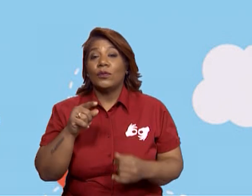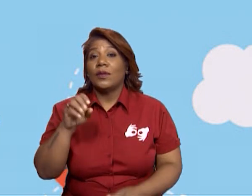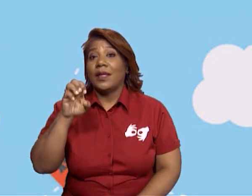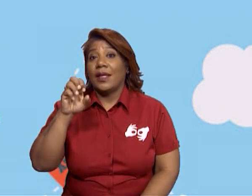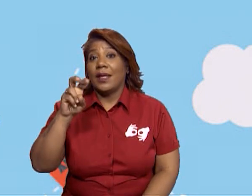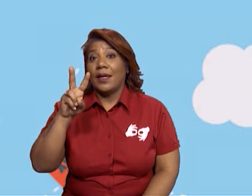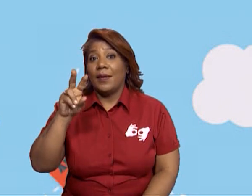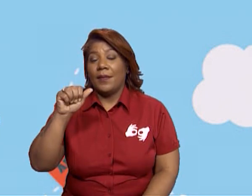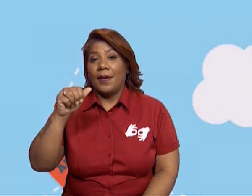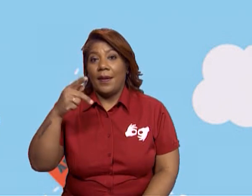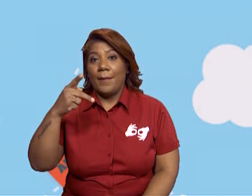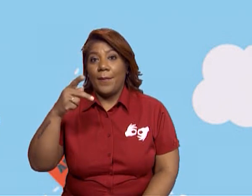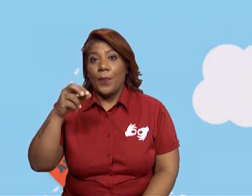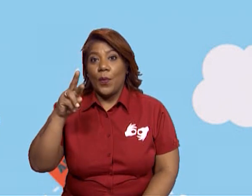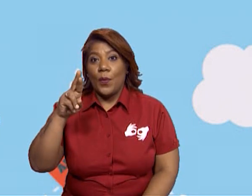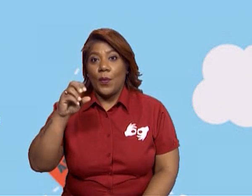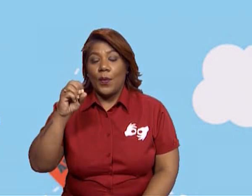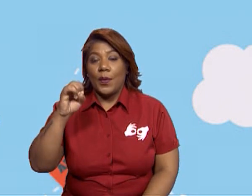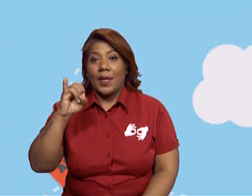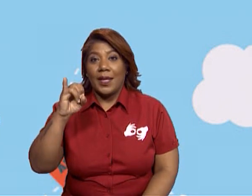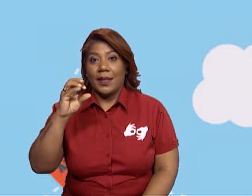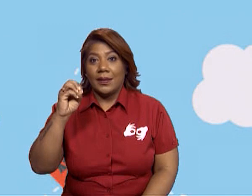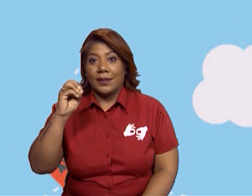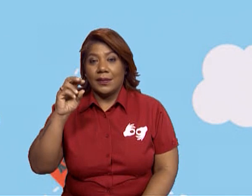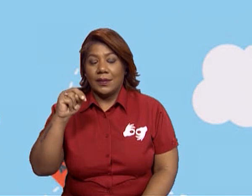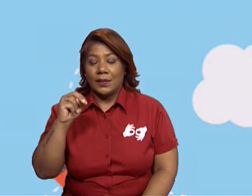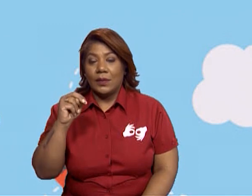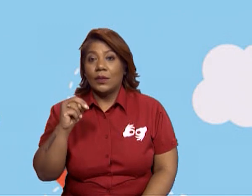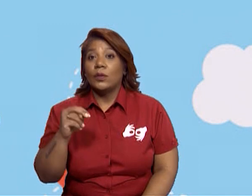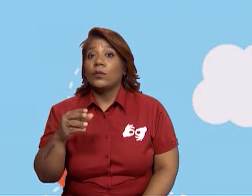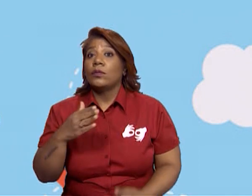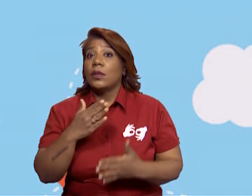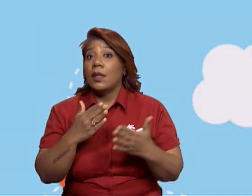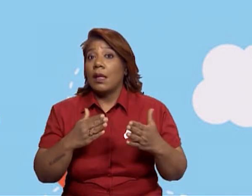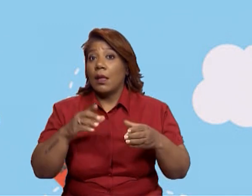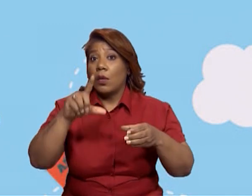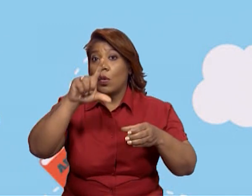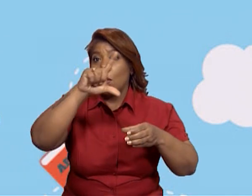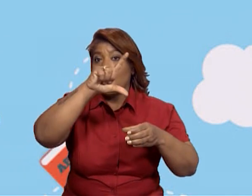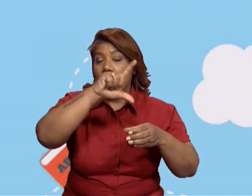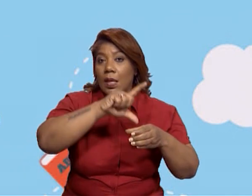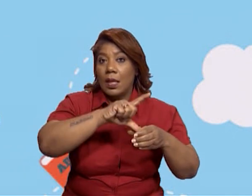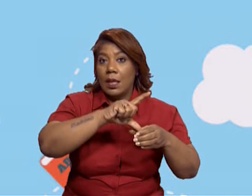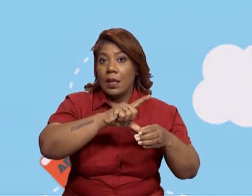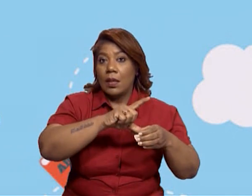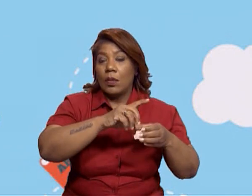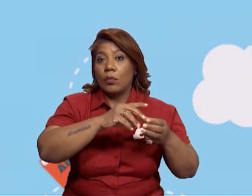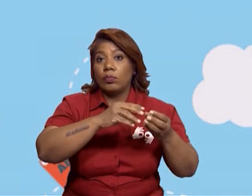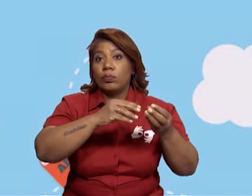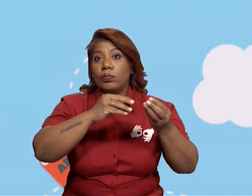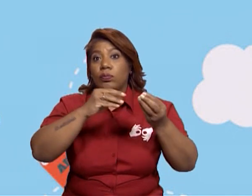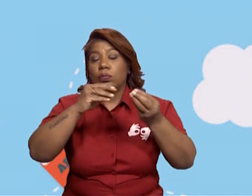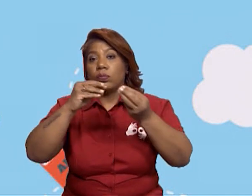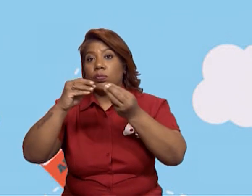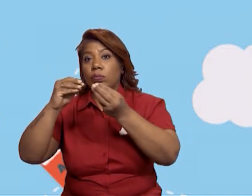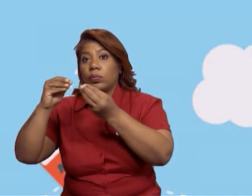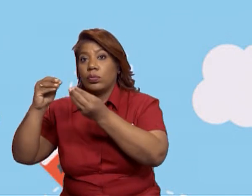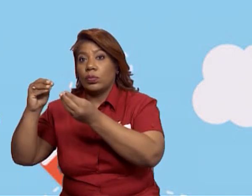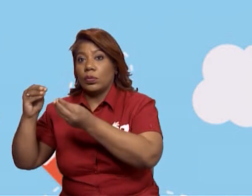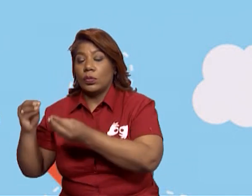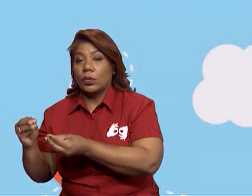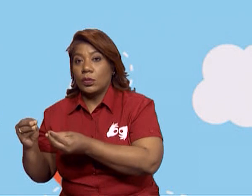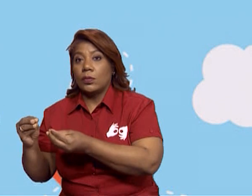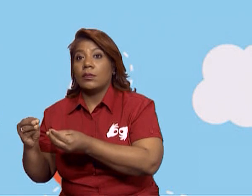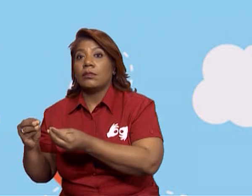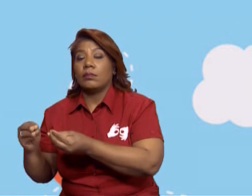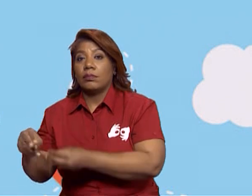evaporación. Consiste en el proceso físico mediante el cual una sustancia líquida pasa lenta y gradualmente al